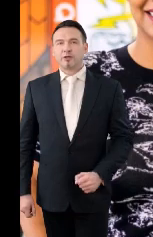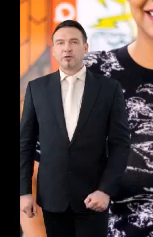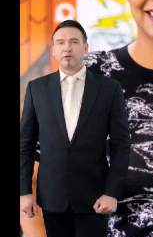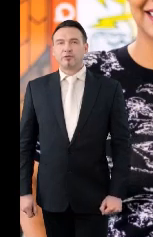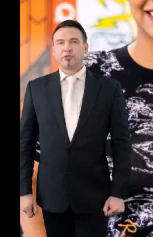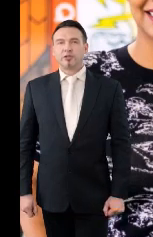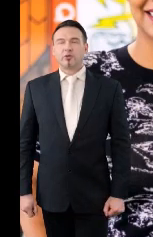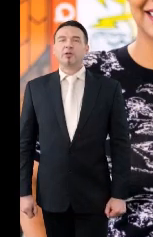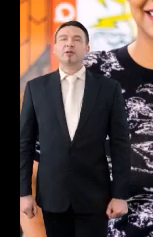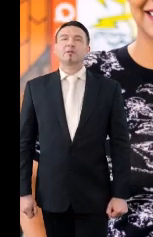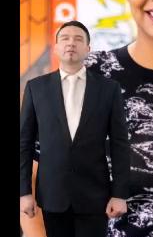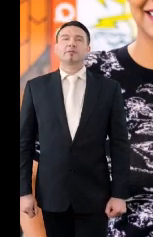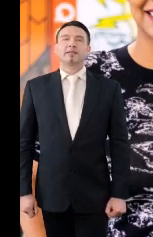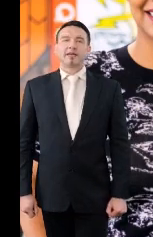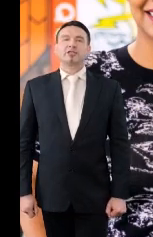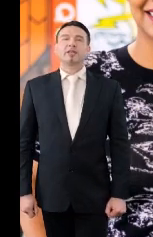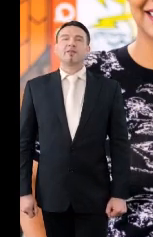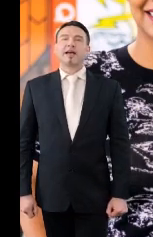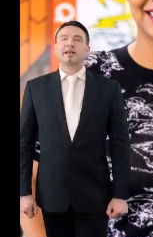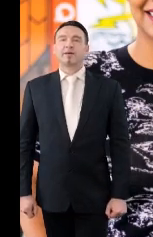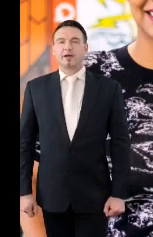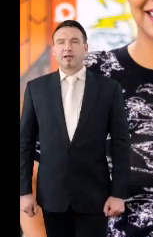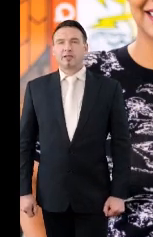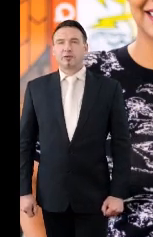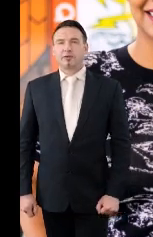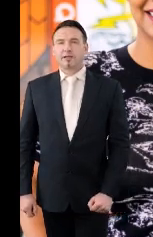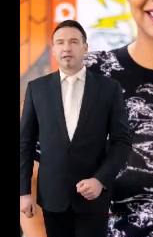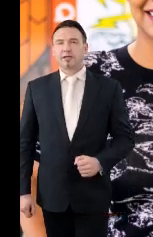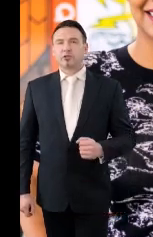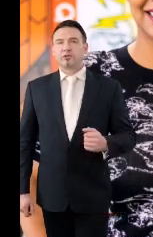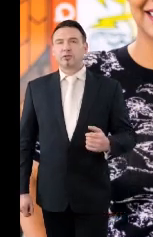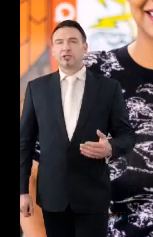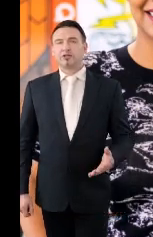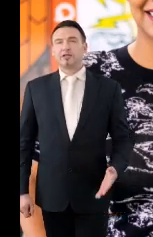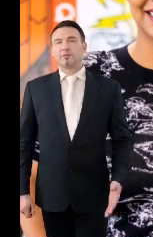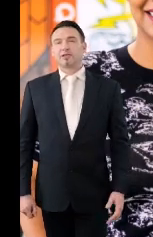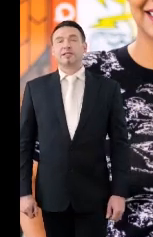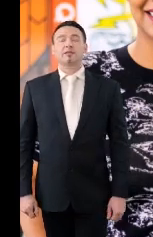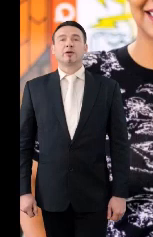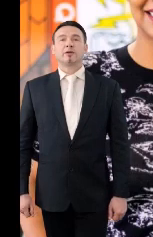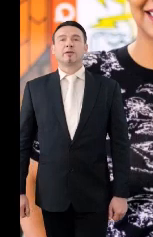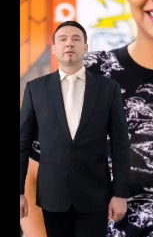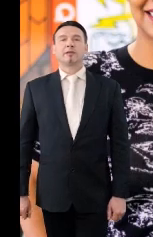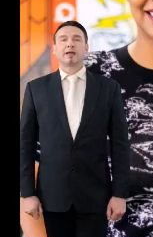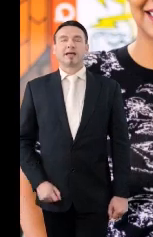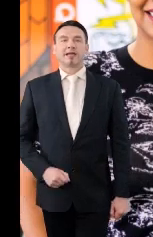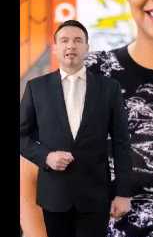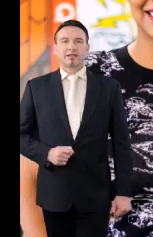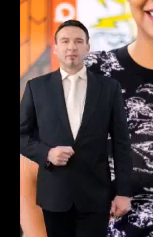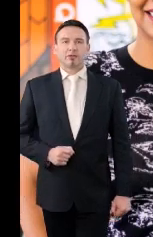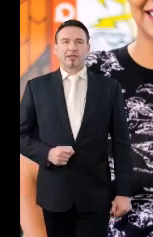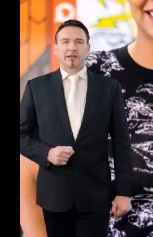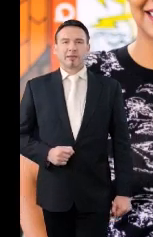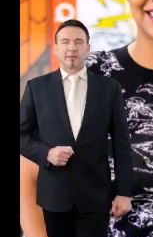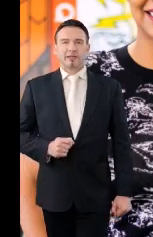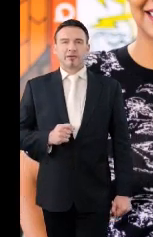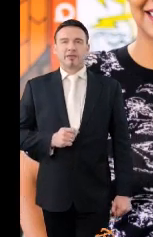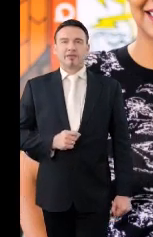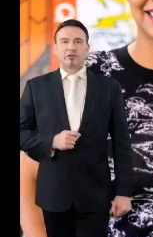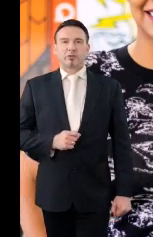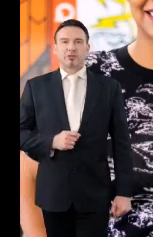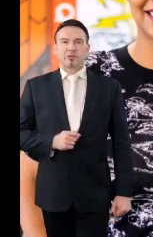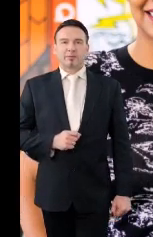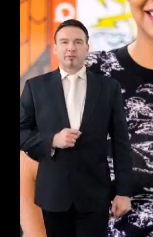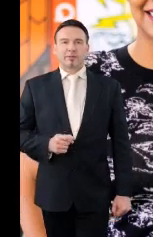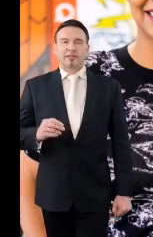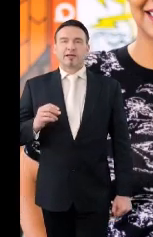el domingo, 2 de junio, día que se llevará a cabo la elección, en tan solo 2 años de administración. La alcaldesa Montserrat Caballero ha